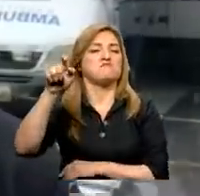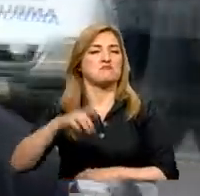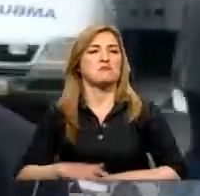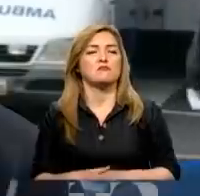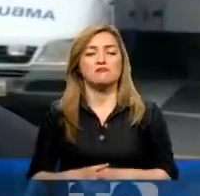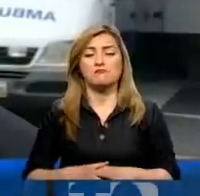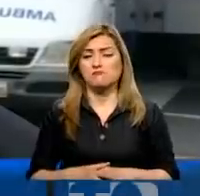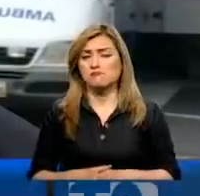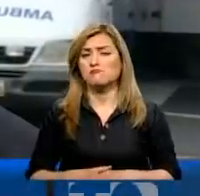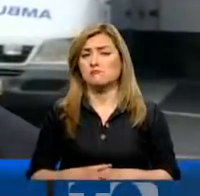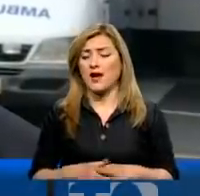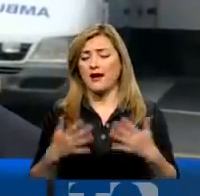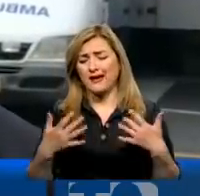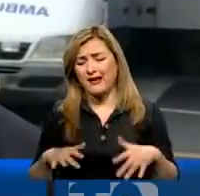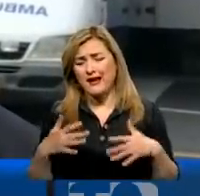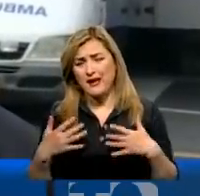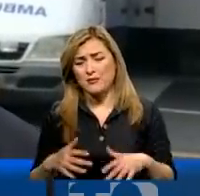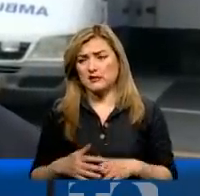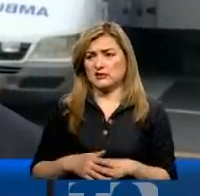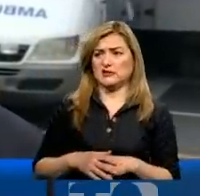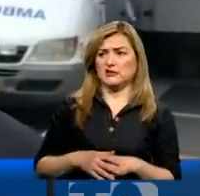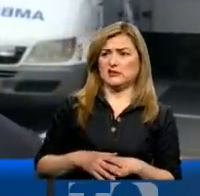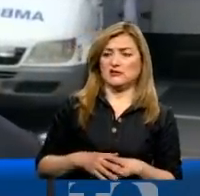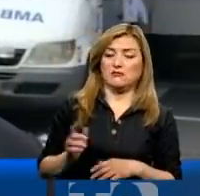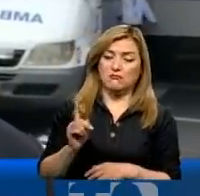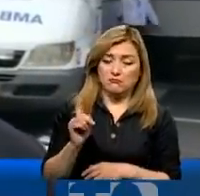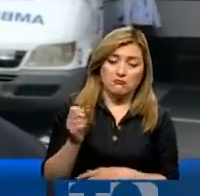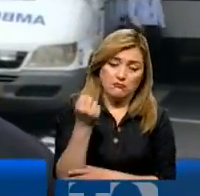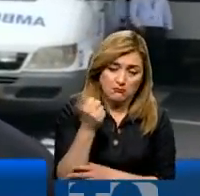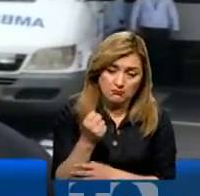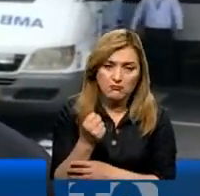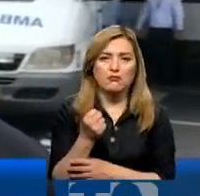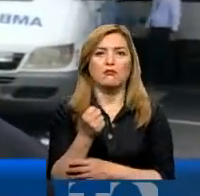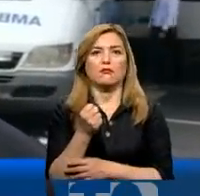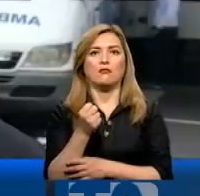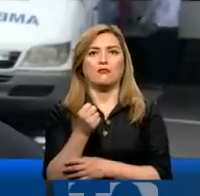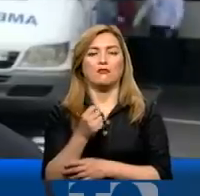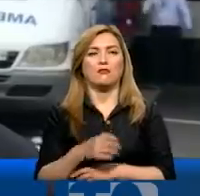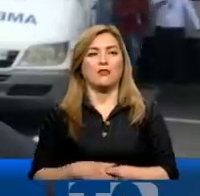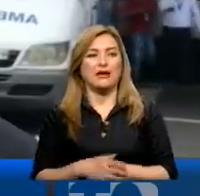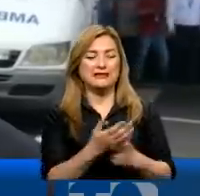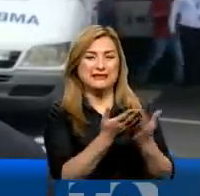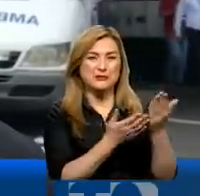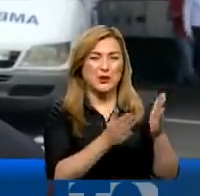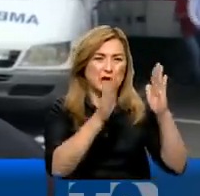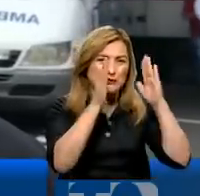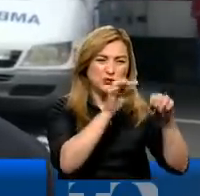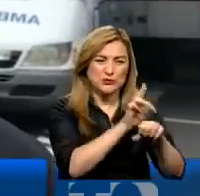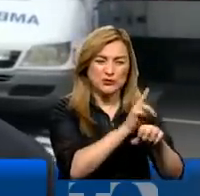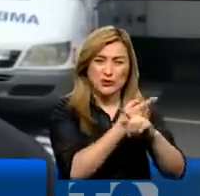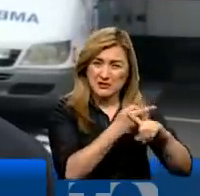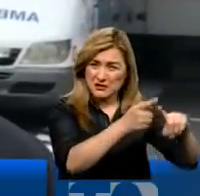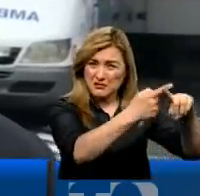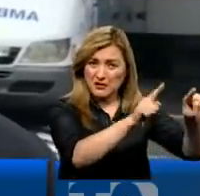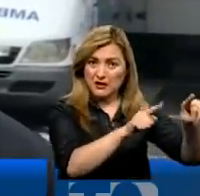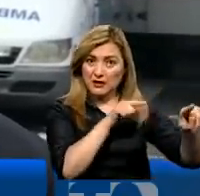alta complejidad genera curvas epidemiológicas de tendencias en picos altos, por lo tanto hay que suspender todo tipo de servicio anexo que no sea crítico,